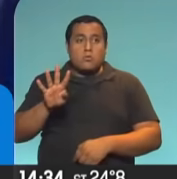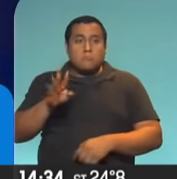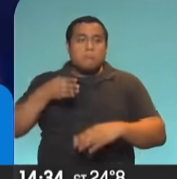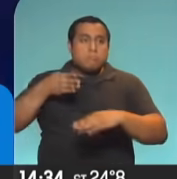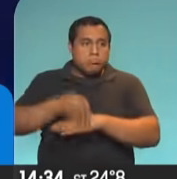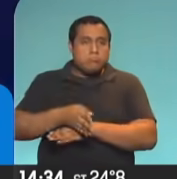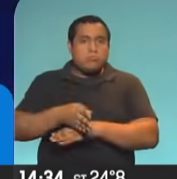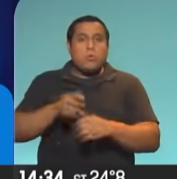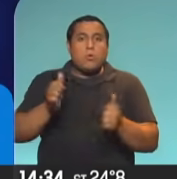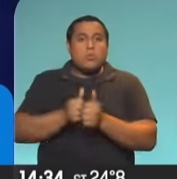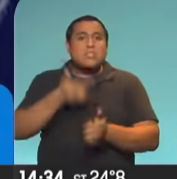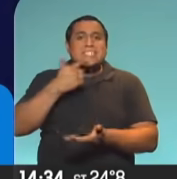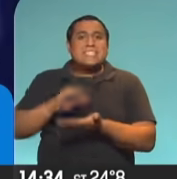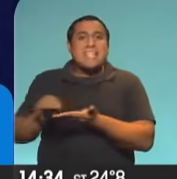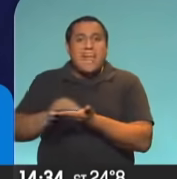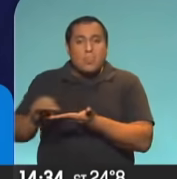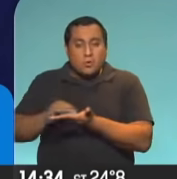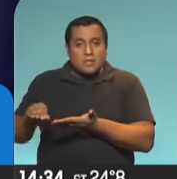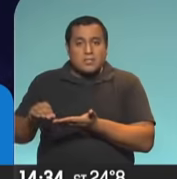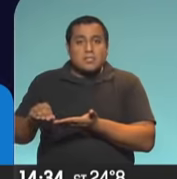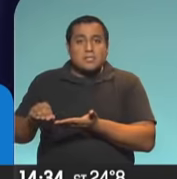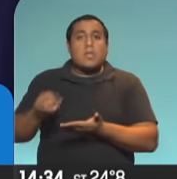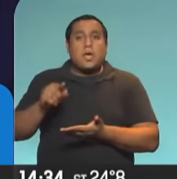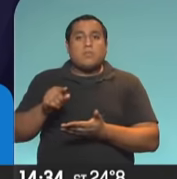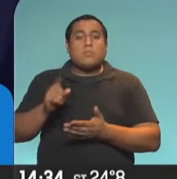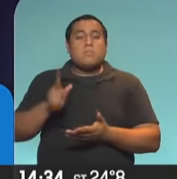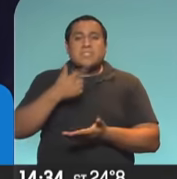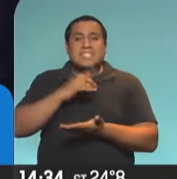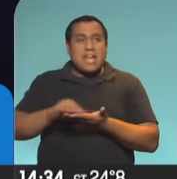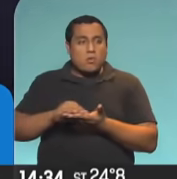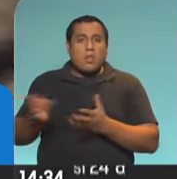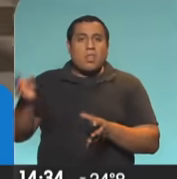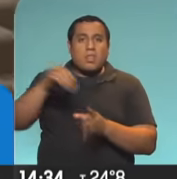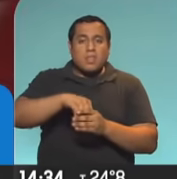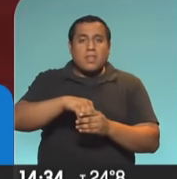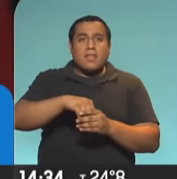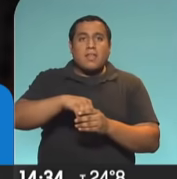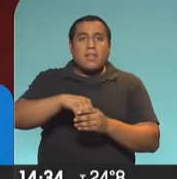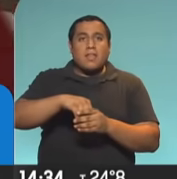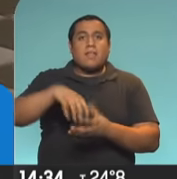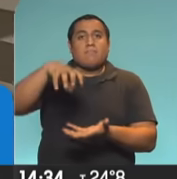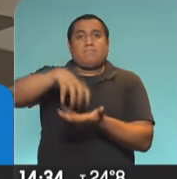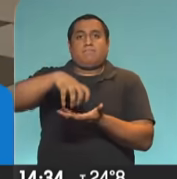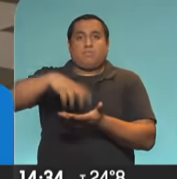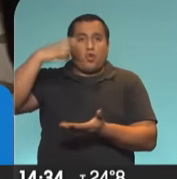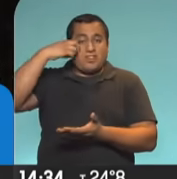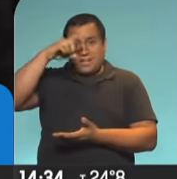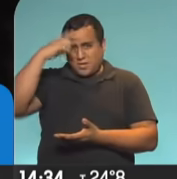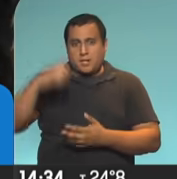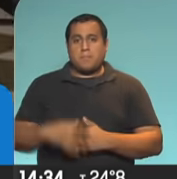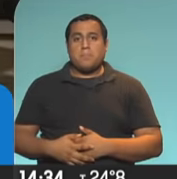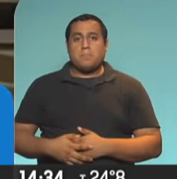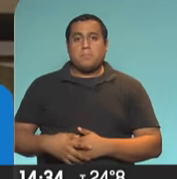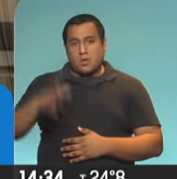ingresando acompañado por senadores que participaban de esta sesión ordinaria que se estaba llevando adelante en la Cámara Alta del Congreso Nacional. Recordemos que ya